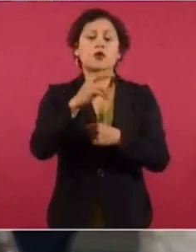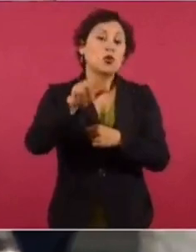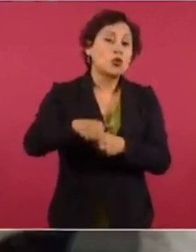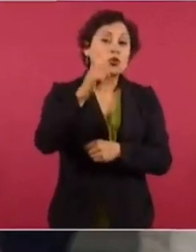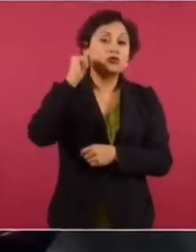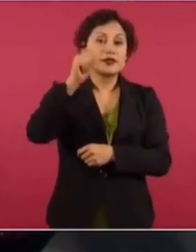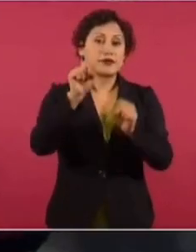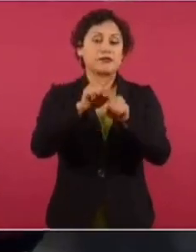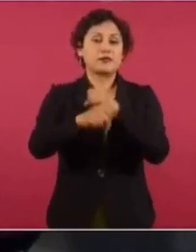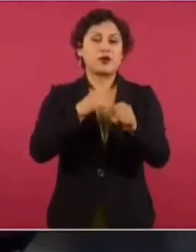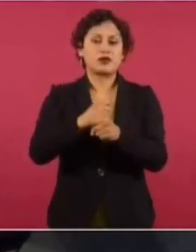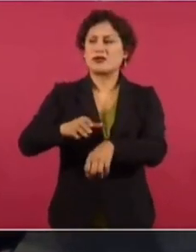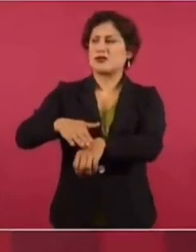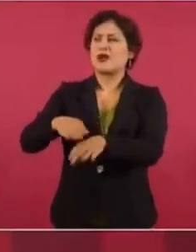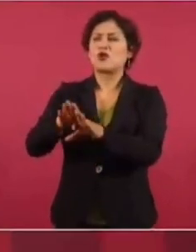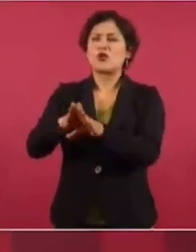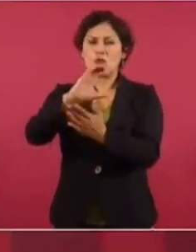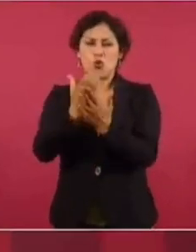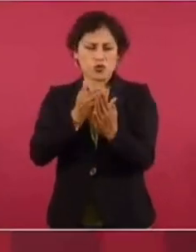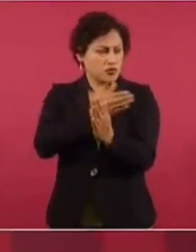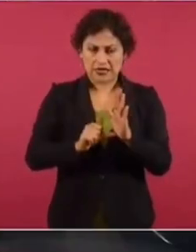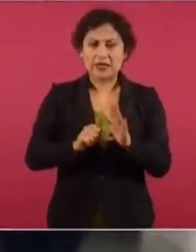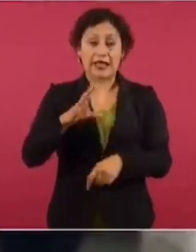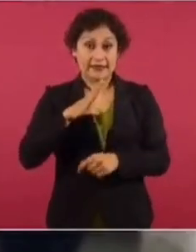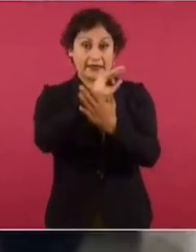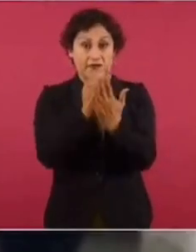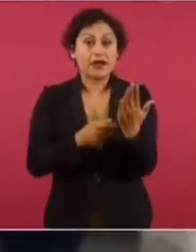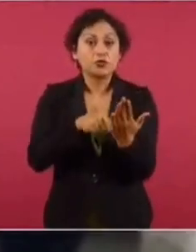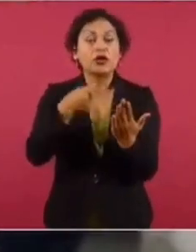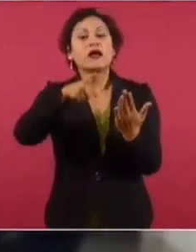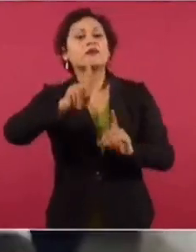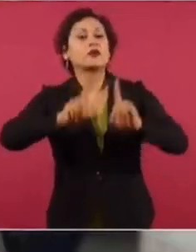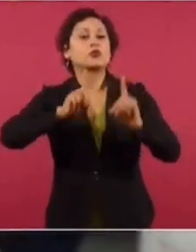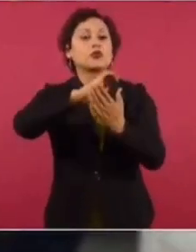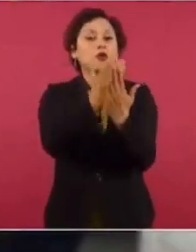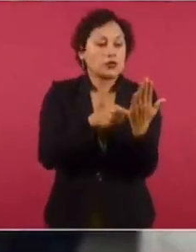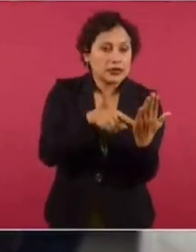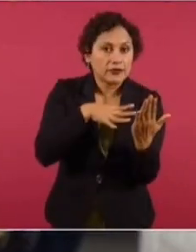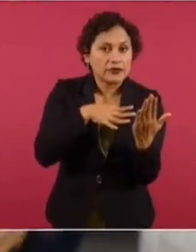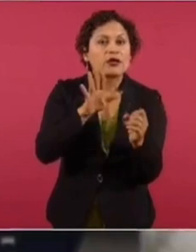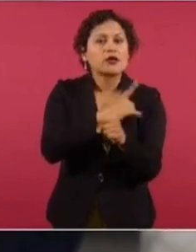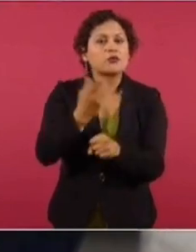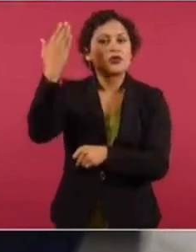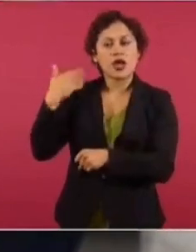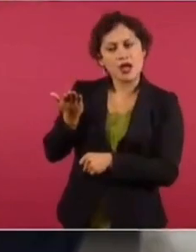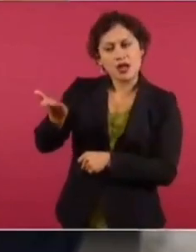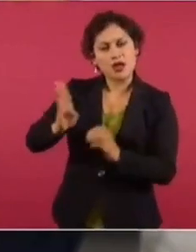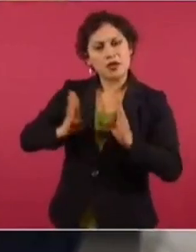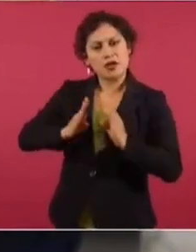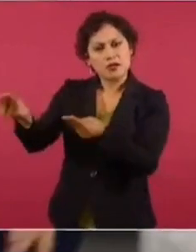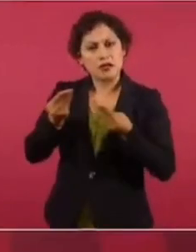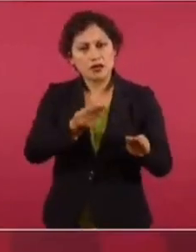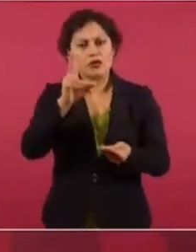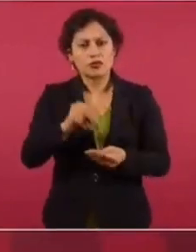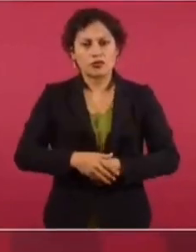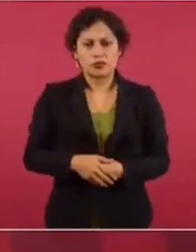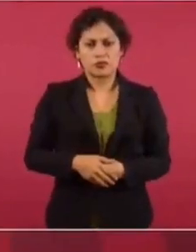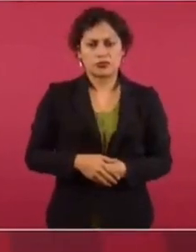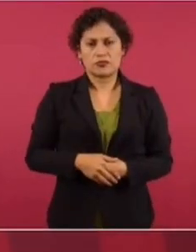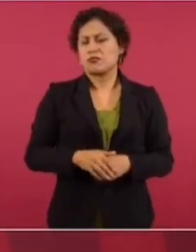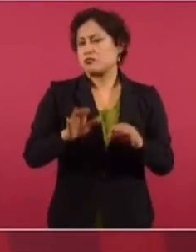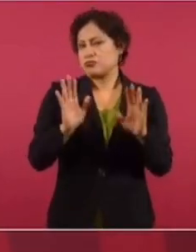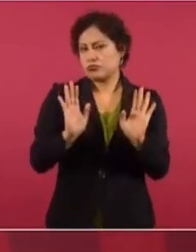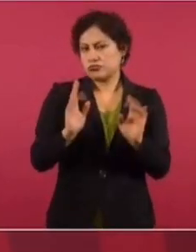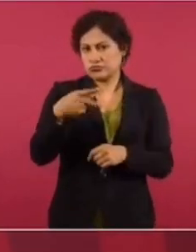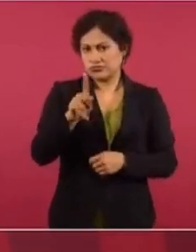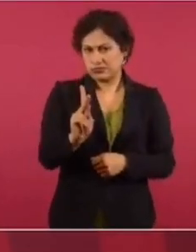año. ¿Cuánto tiempo tarda el contrato? Es aproximadamente un mes. La duda también está en que si existe este contrato, ¿por qué no se dio a conocer mediante solicitudes de transparencia que se hicieron? ¿Y por qué no están las plataformas? Sí,